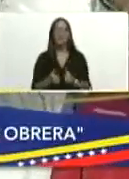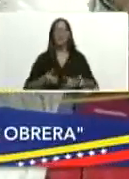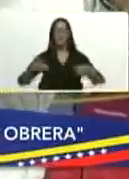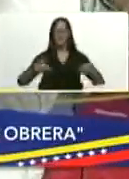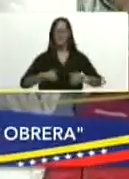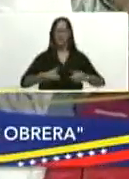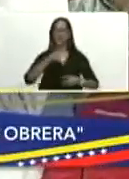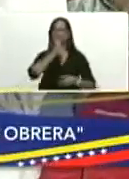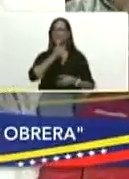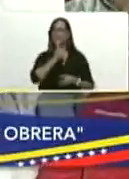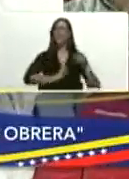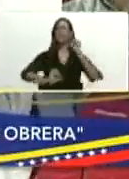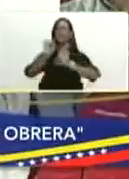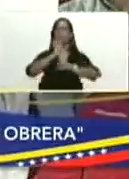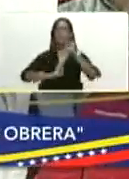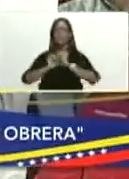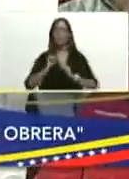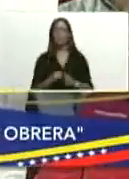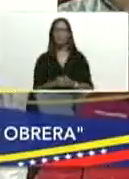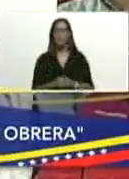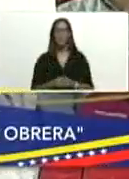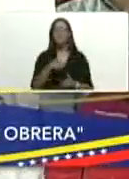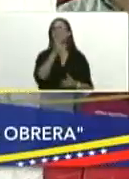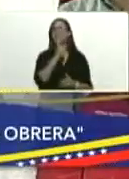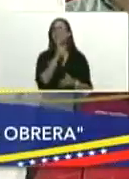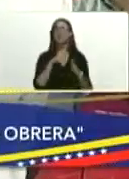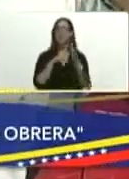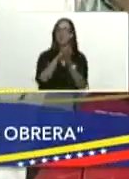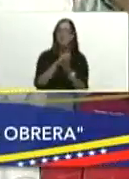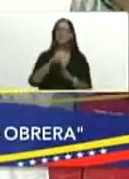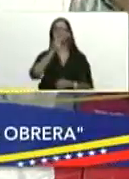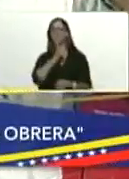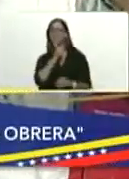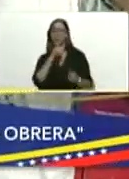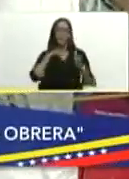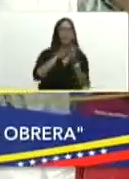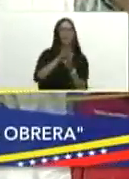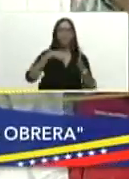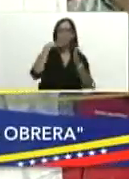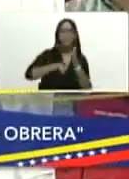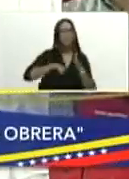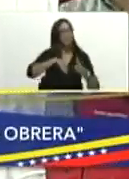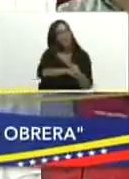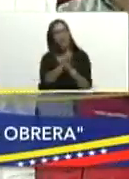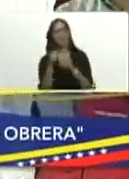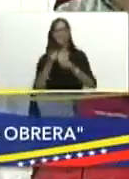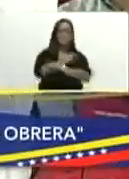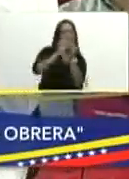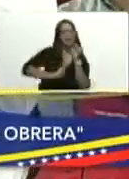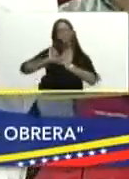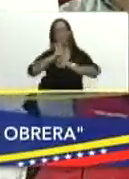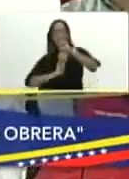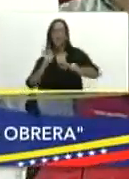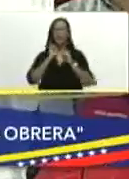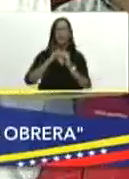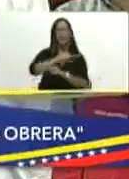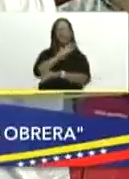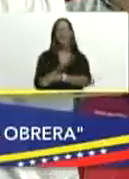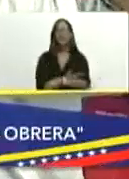pero en pasos de ofensiva resistiendo y avanzando resistiendo y golpeando resistiendo y fortaleciendo